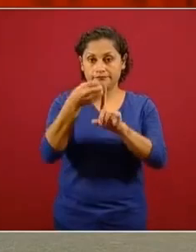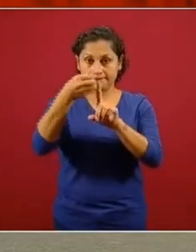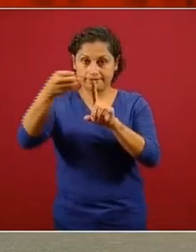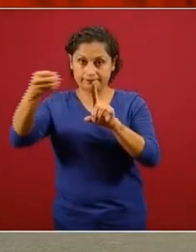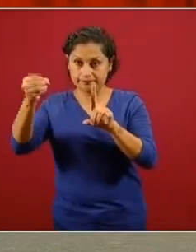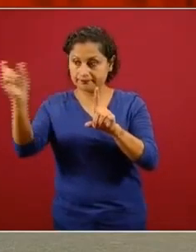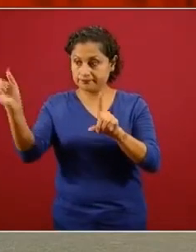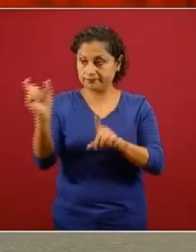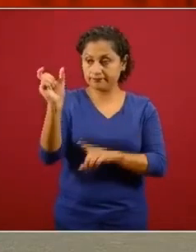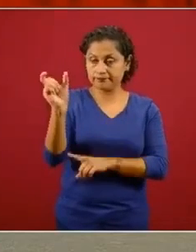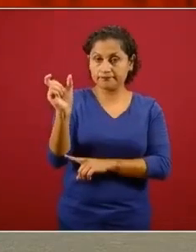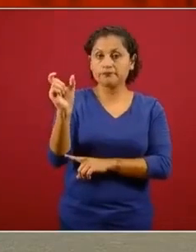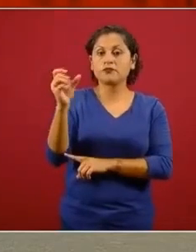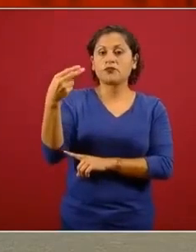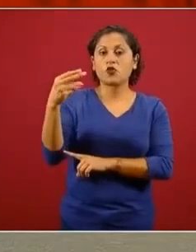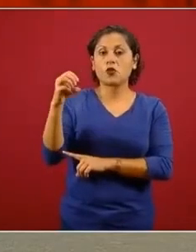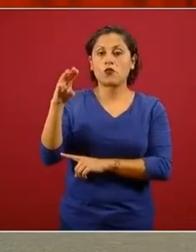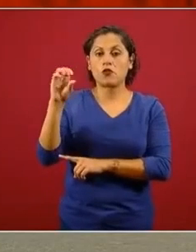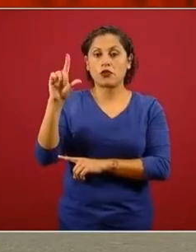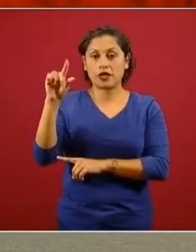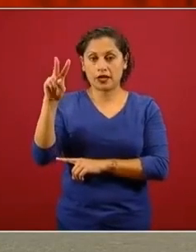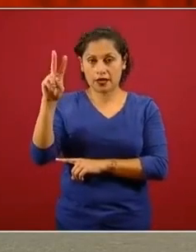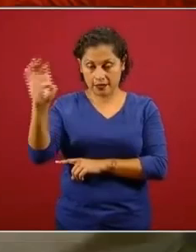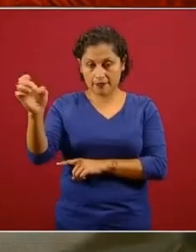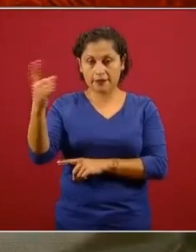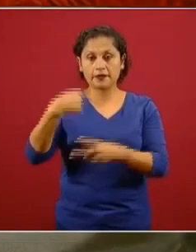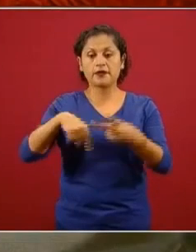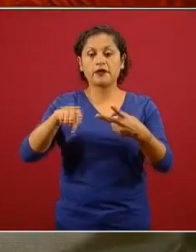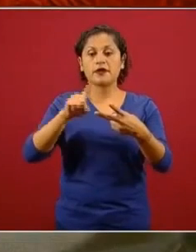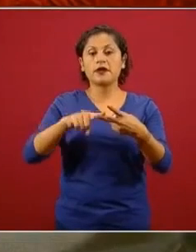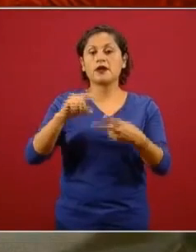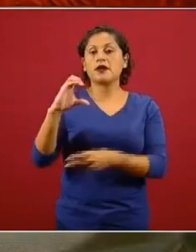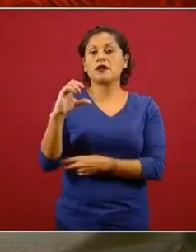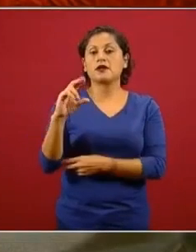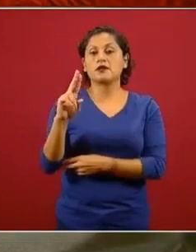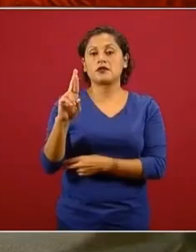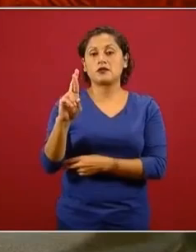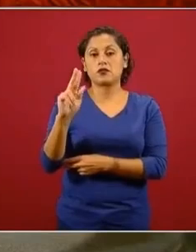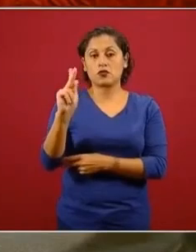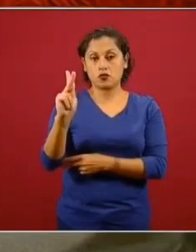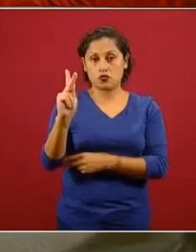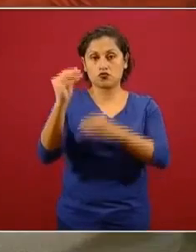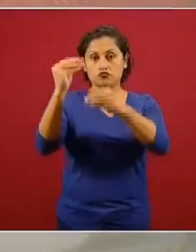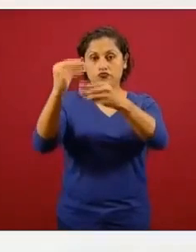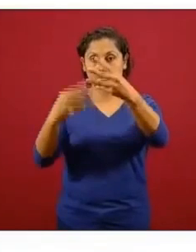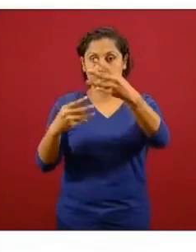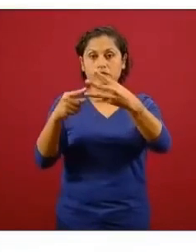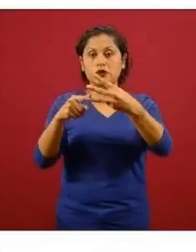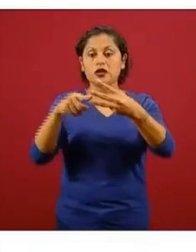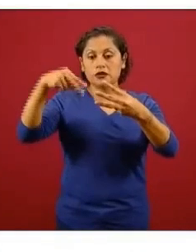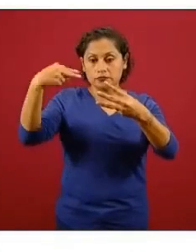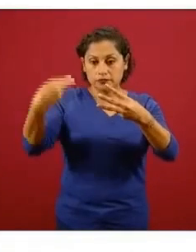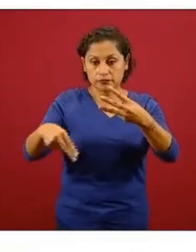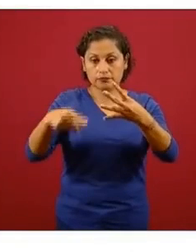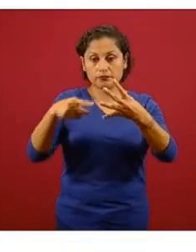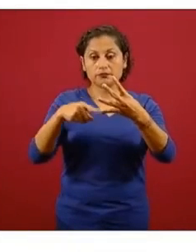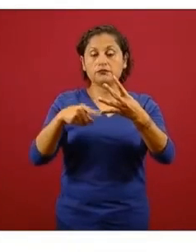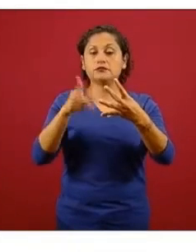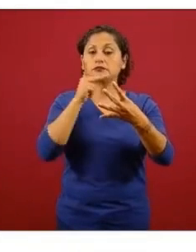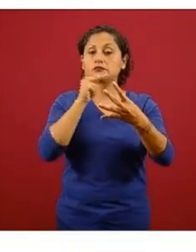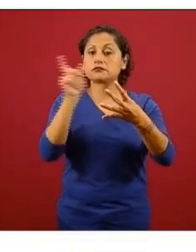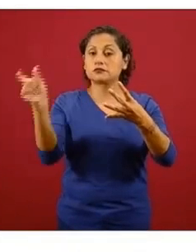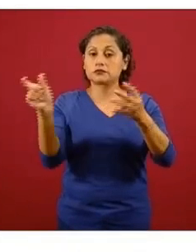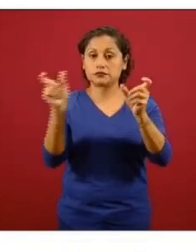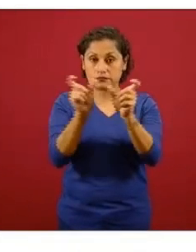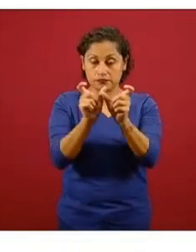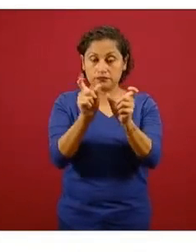nomoclave y la clave única de registro de población. Y aquí ya los nombres, el nombre y apellidos de cada